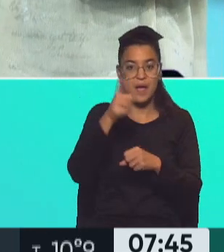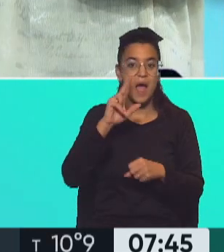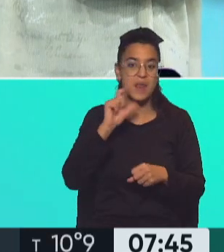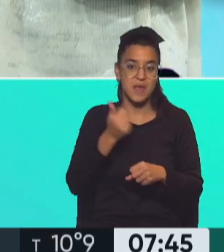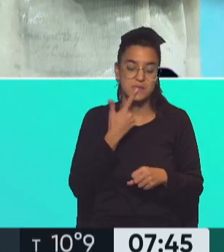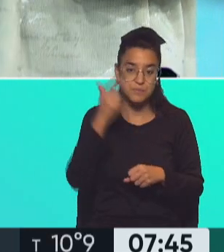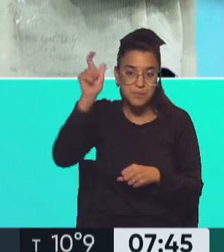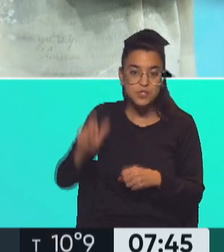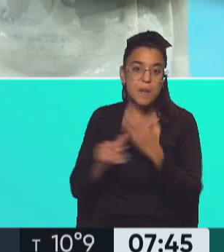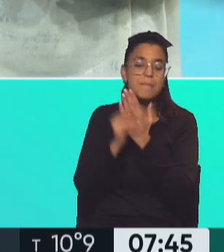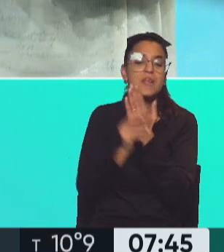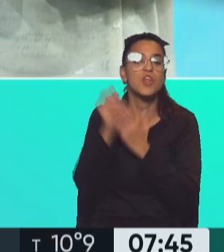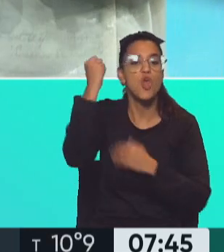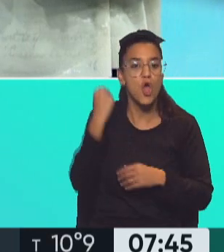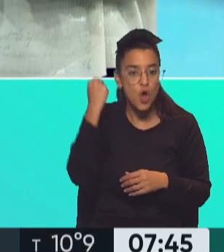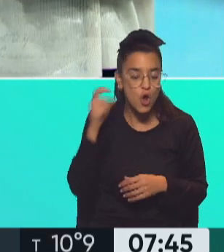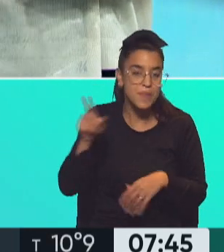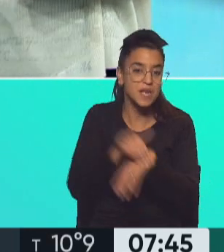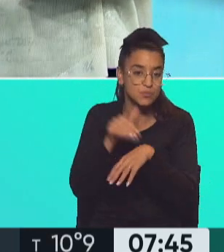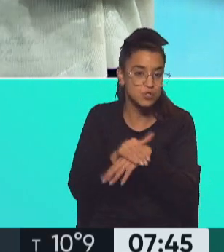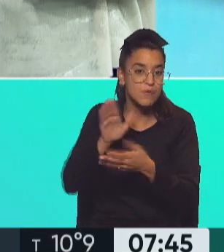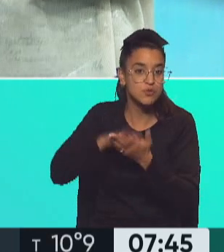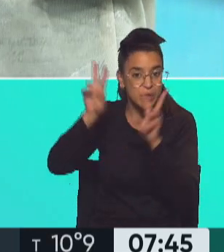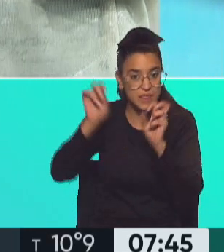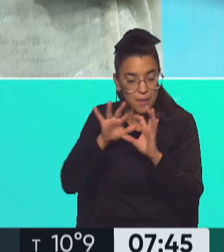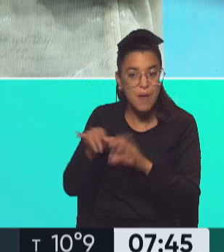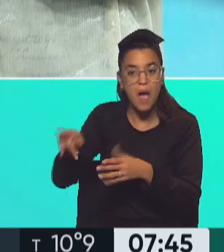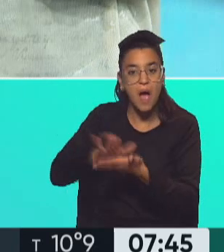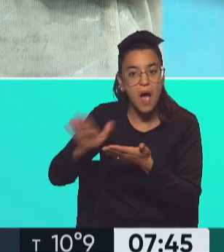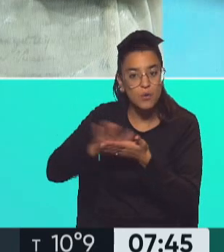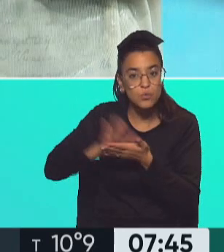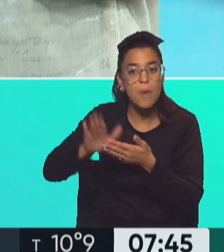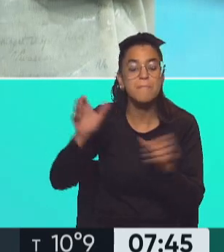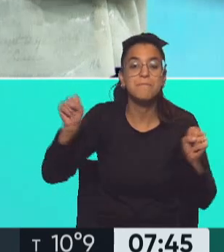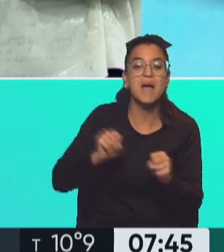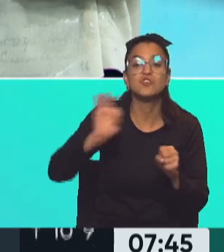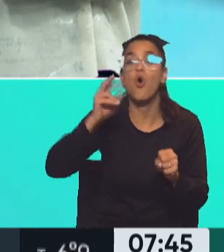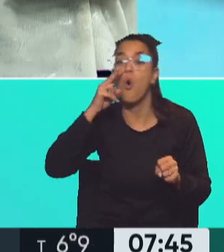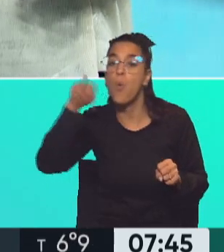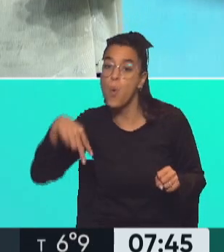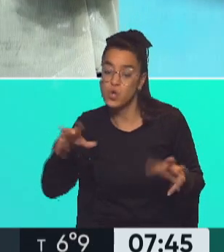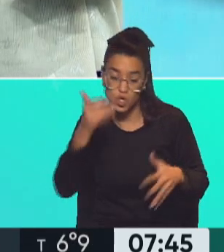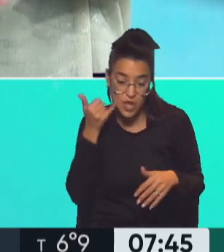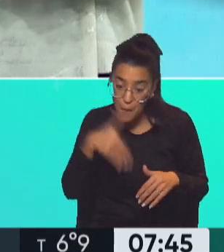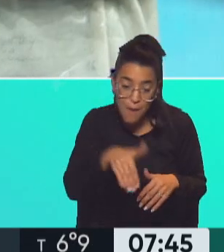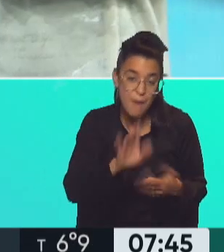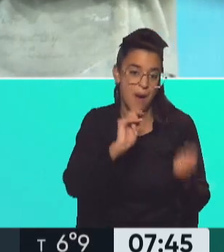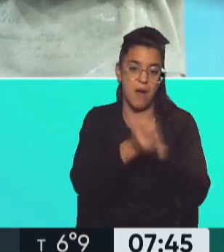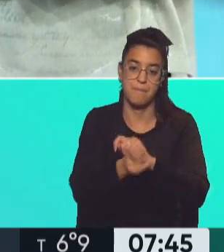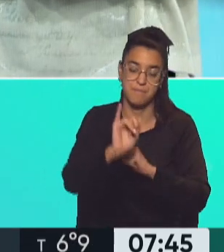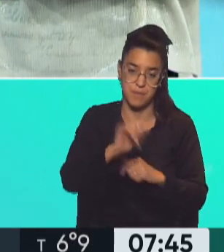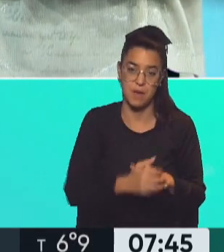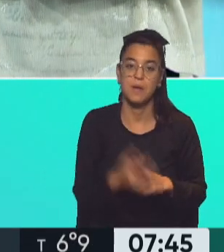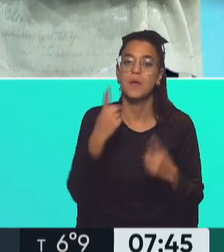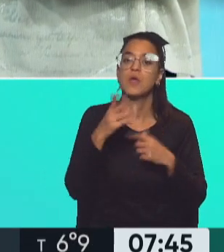la persona del Ministerio de Economía que se encarga de esos temas, es que lo van a actualizar o en mayo o en junio, es decir, ya, inminente. Perfecto, pero